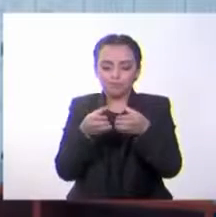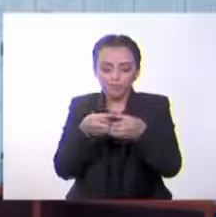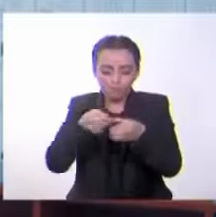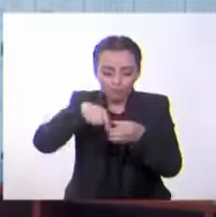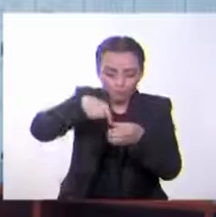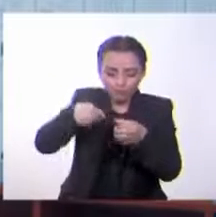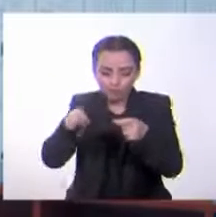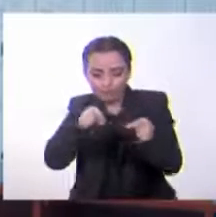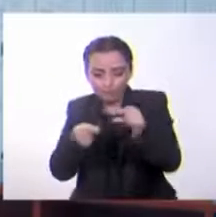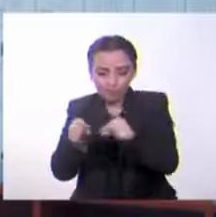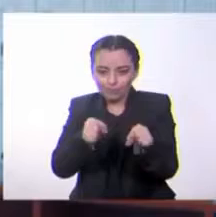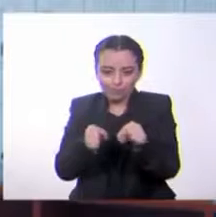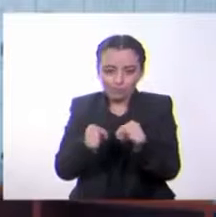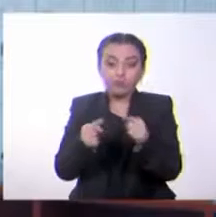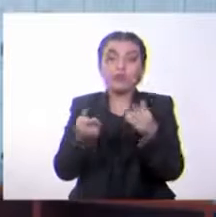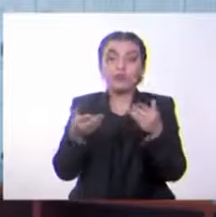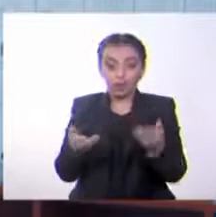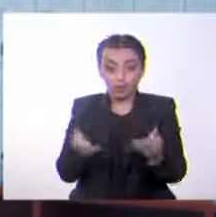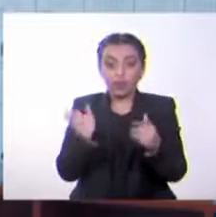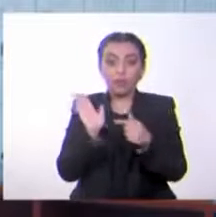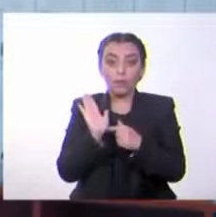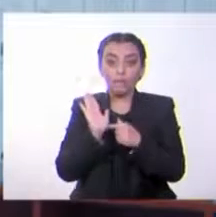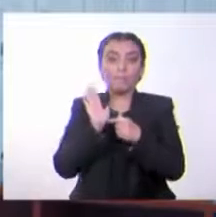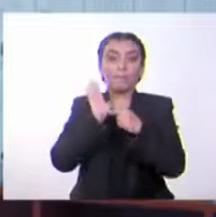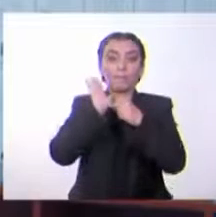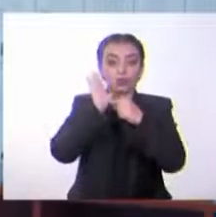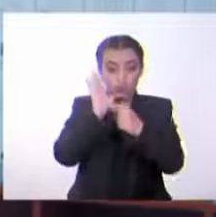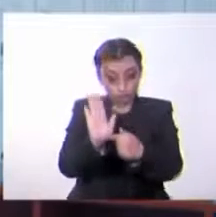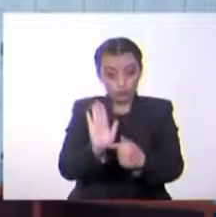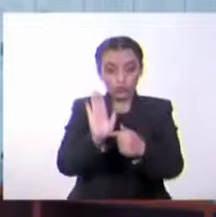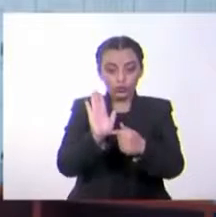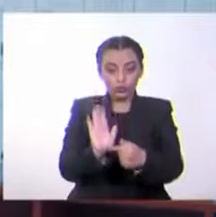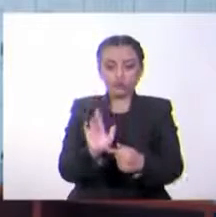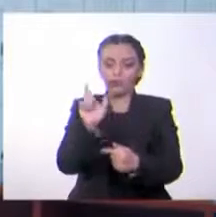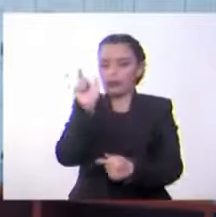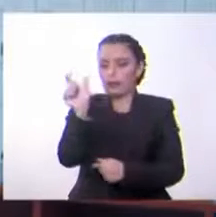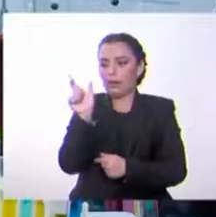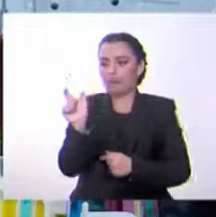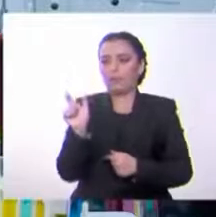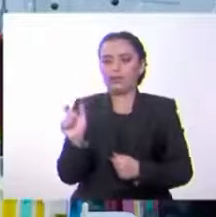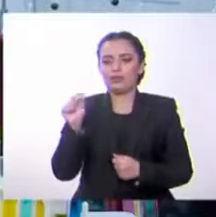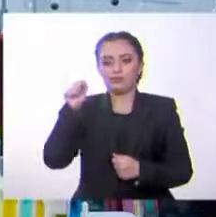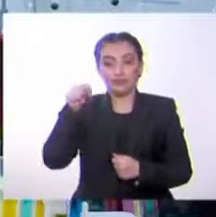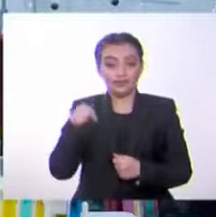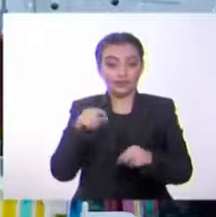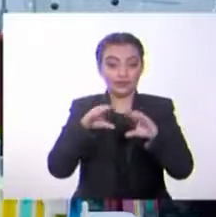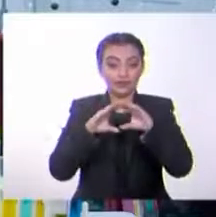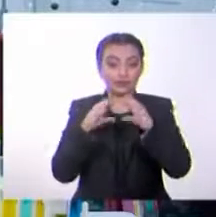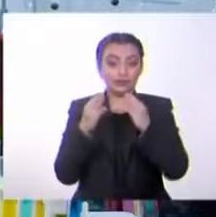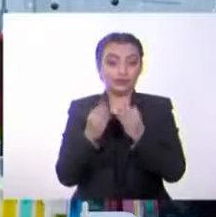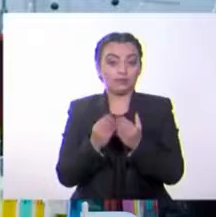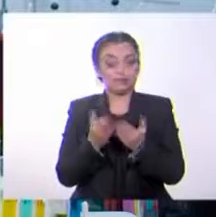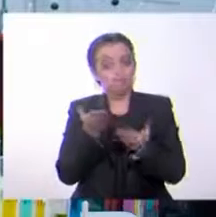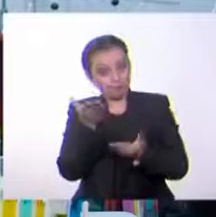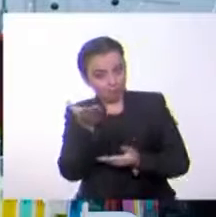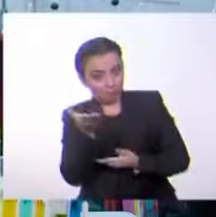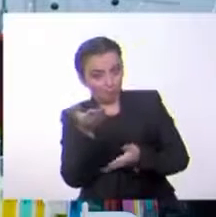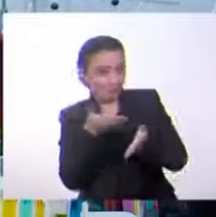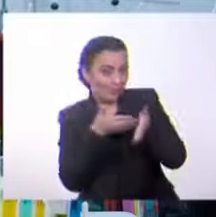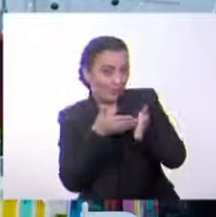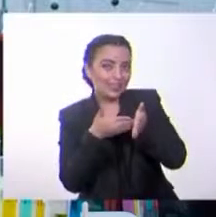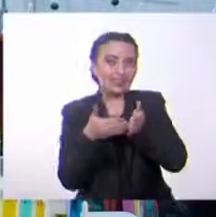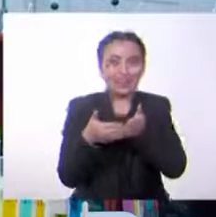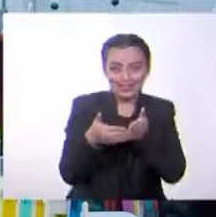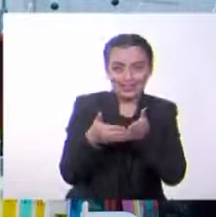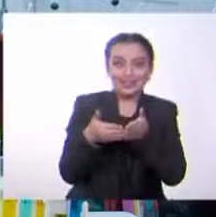poco vamos a ir mostrando los conceptos nuevos de esta sesión. Si gustas, arranquemos